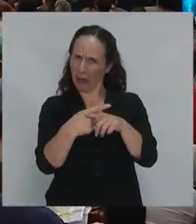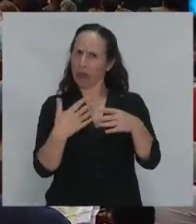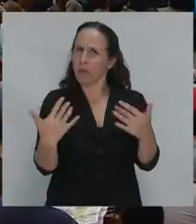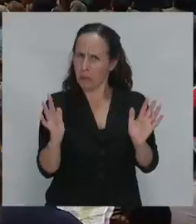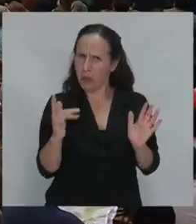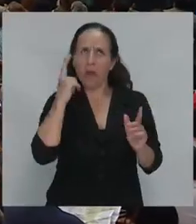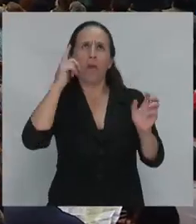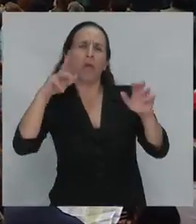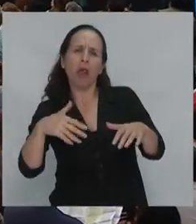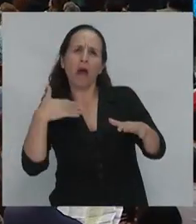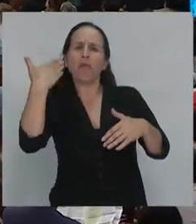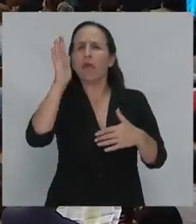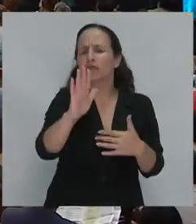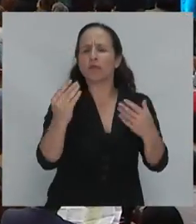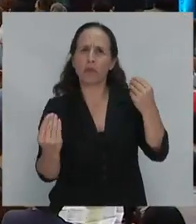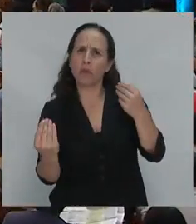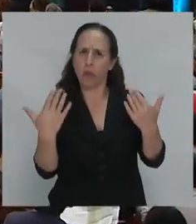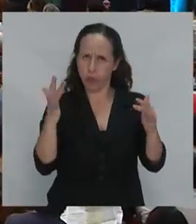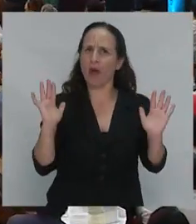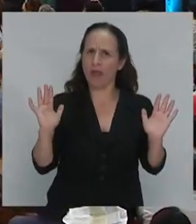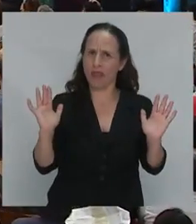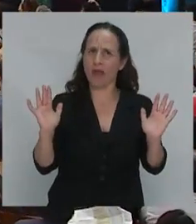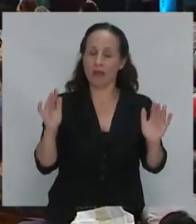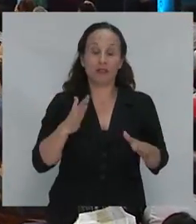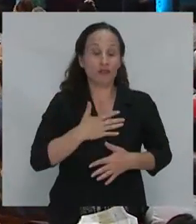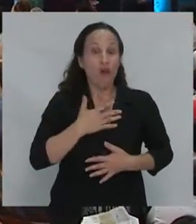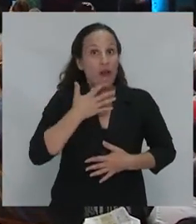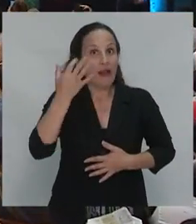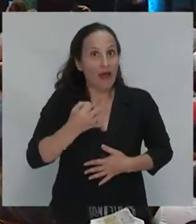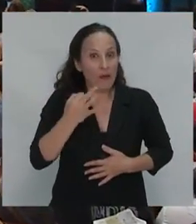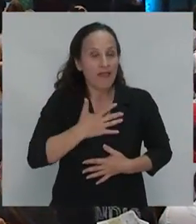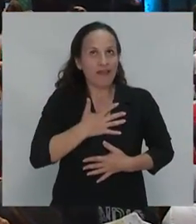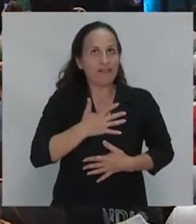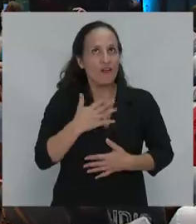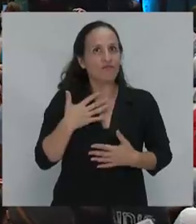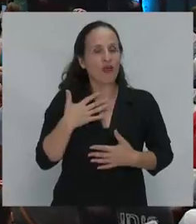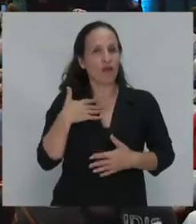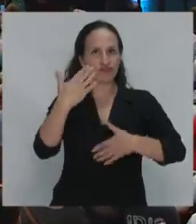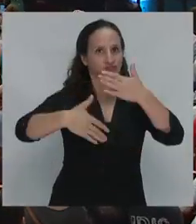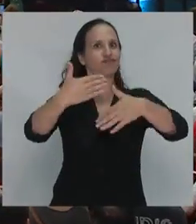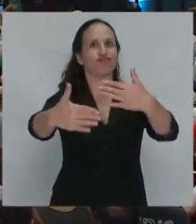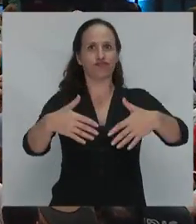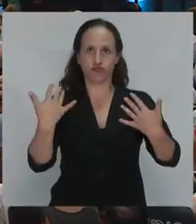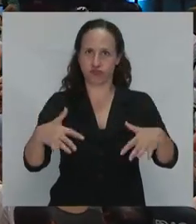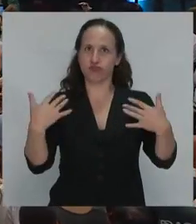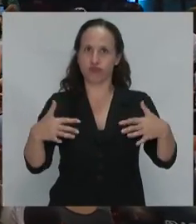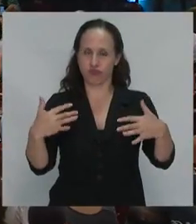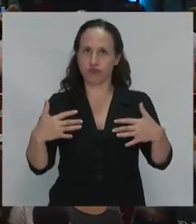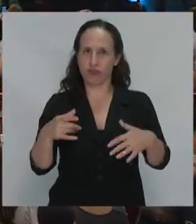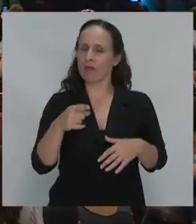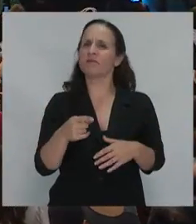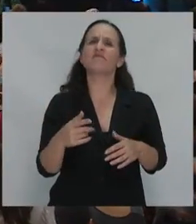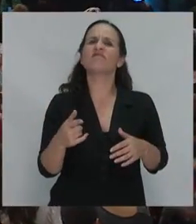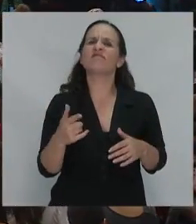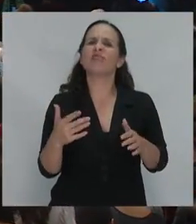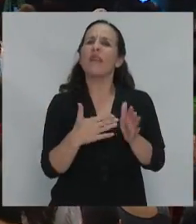proyectar cosas entonces realmente creo que avanzamos un montón y que gran parte depende